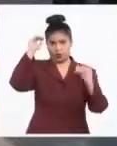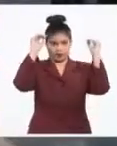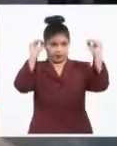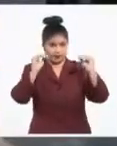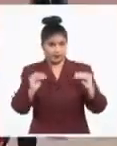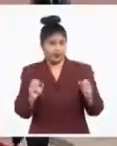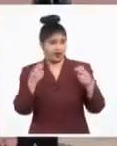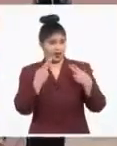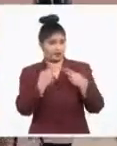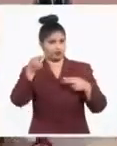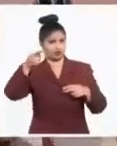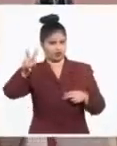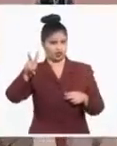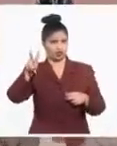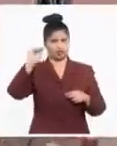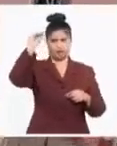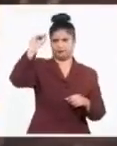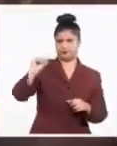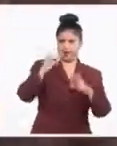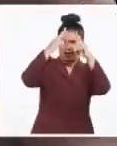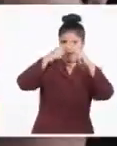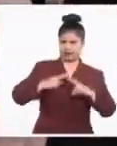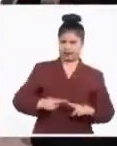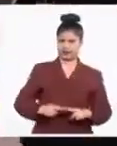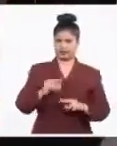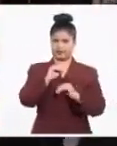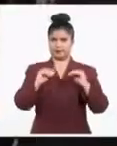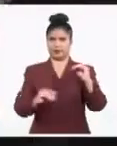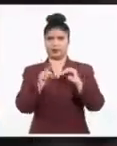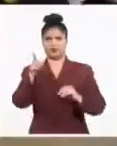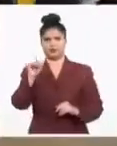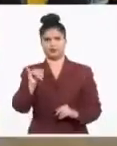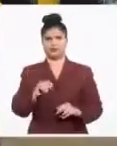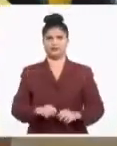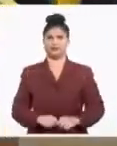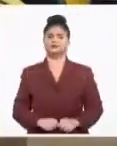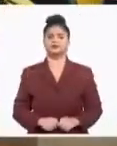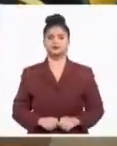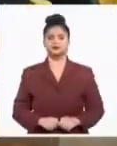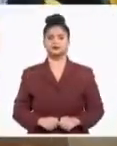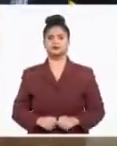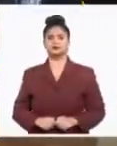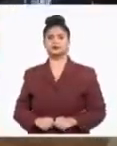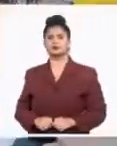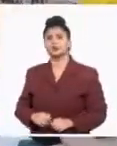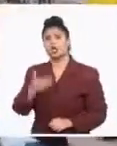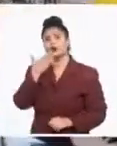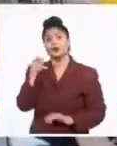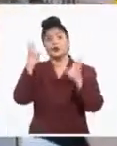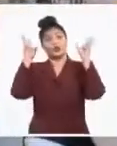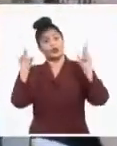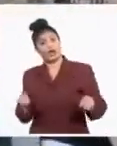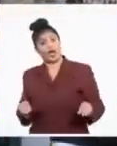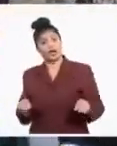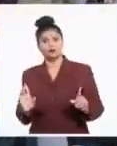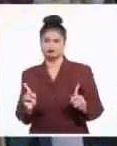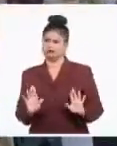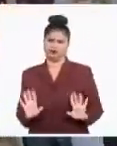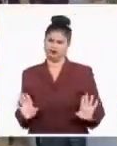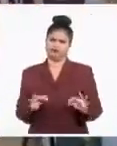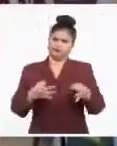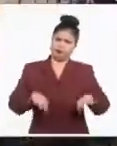finalizada Olimpiada Mundial de Ajedrez Sub-16 años. Para algunos no es el resultado esperado, pero una vez se conocen las interioridades